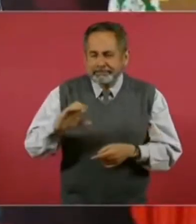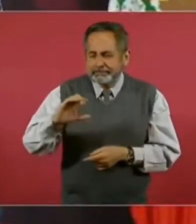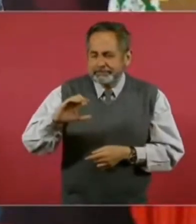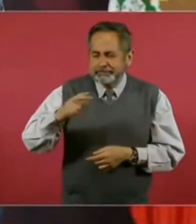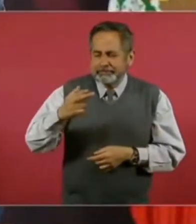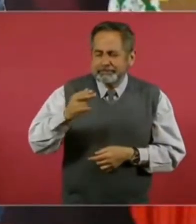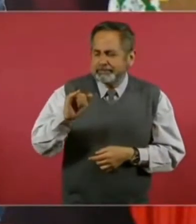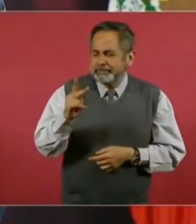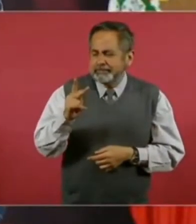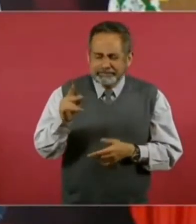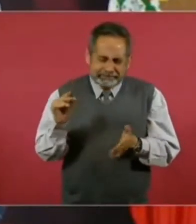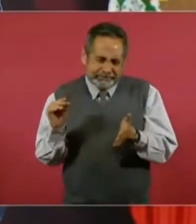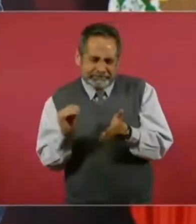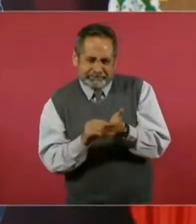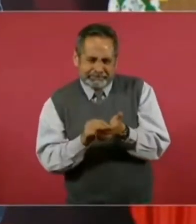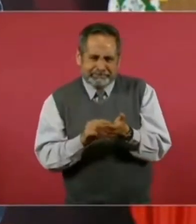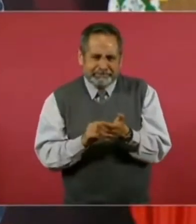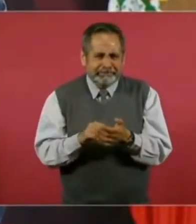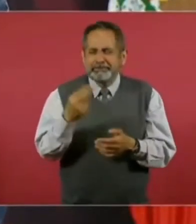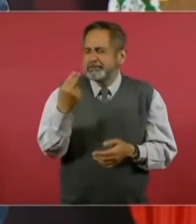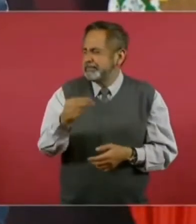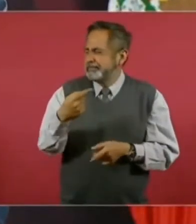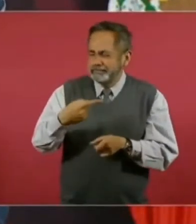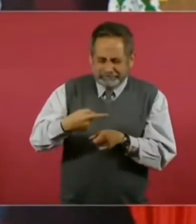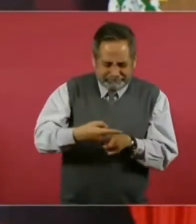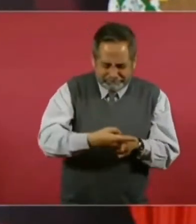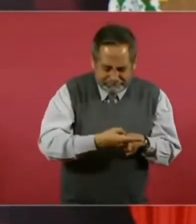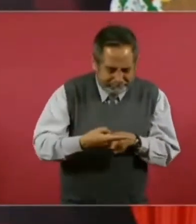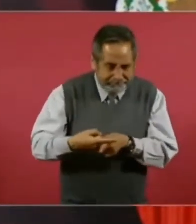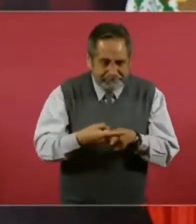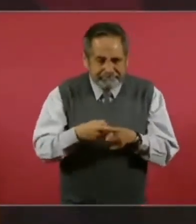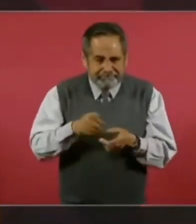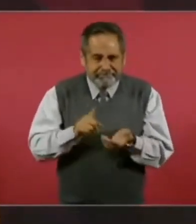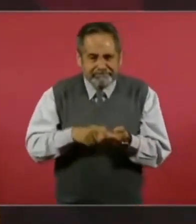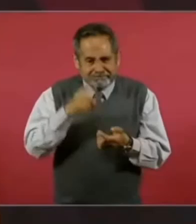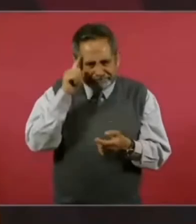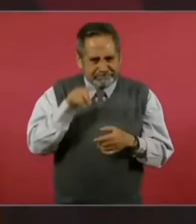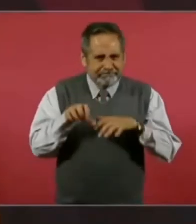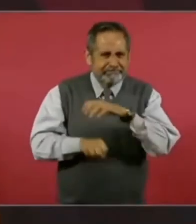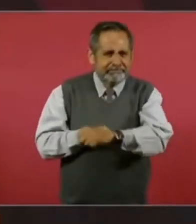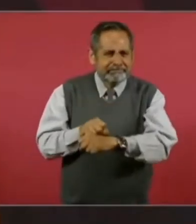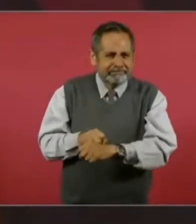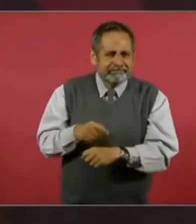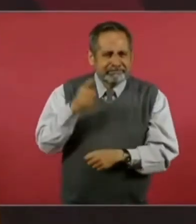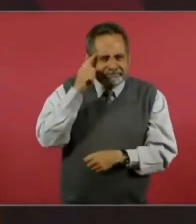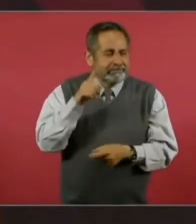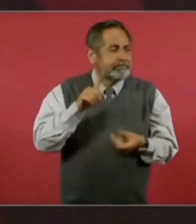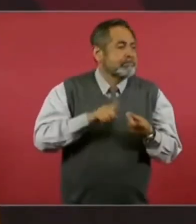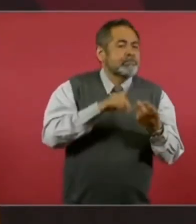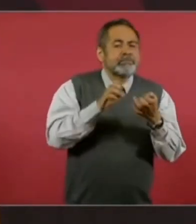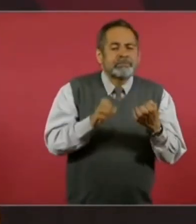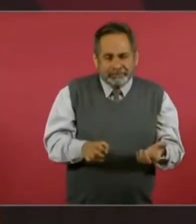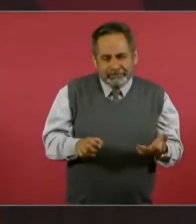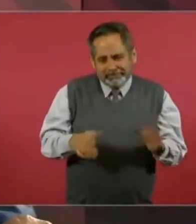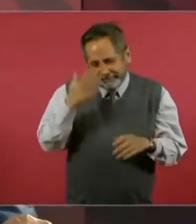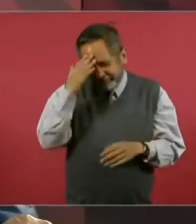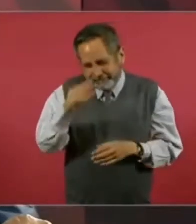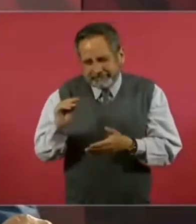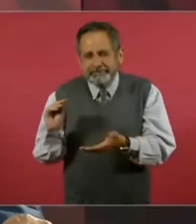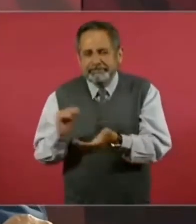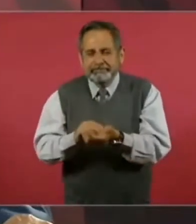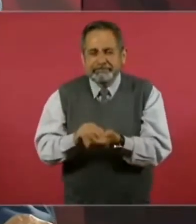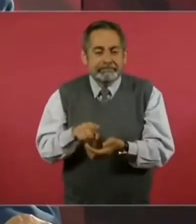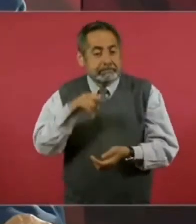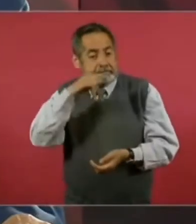chips, sí, se llama, tiene otro, sí, localizadores,